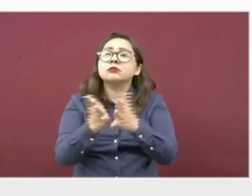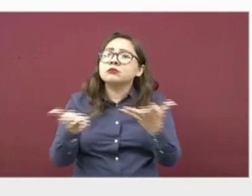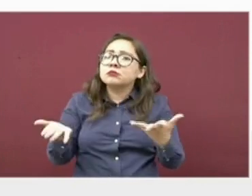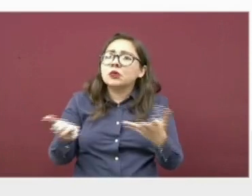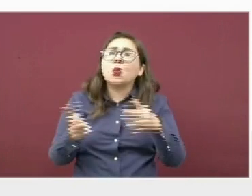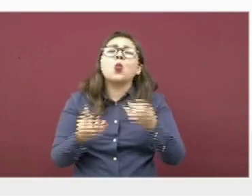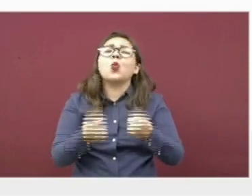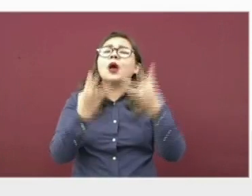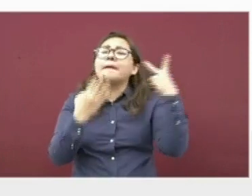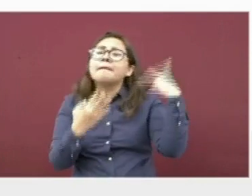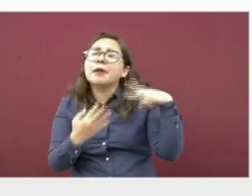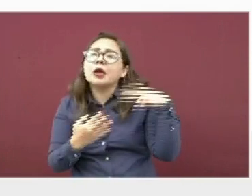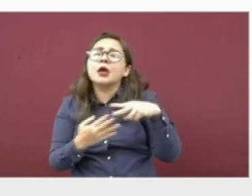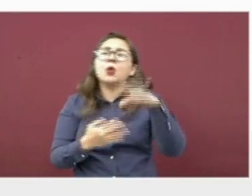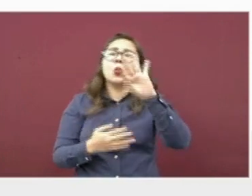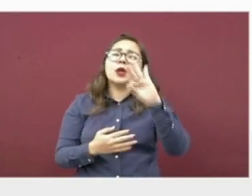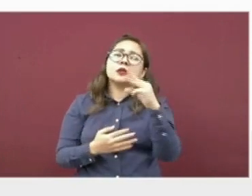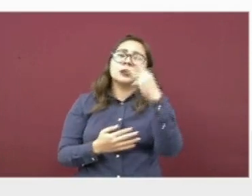son